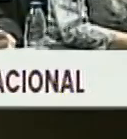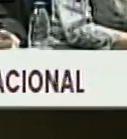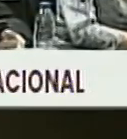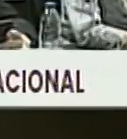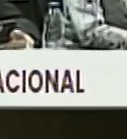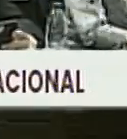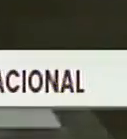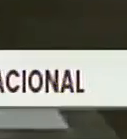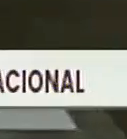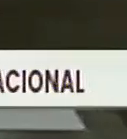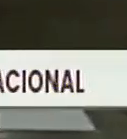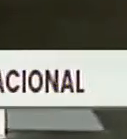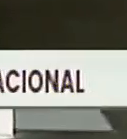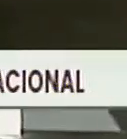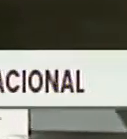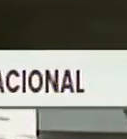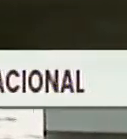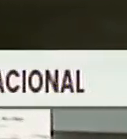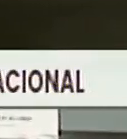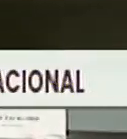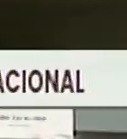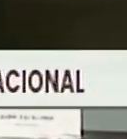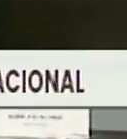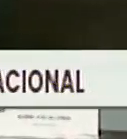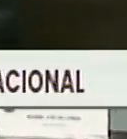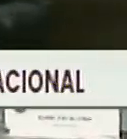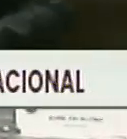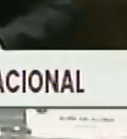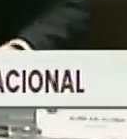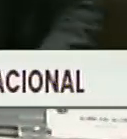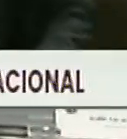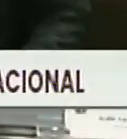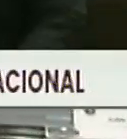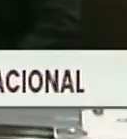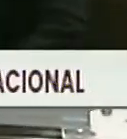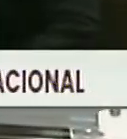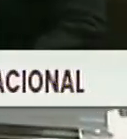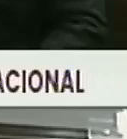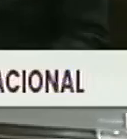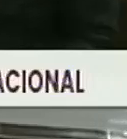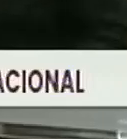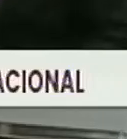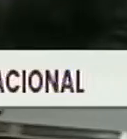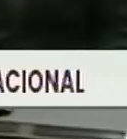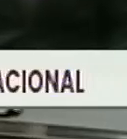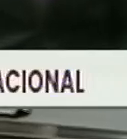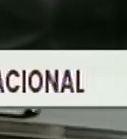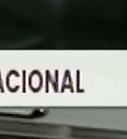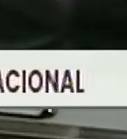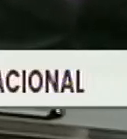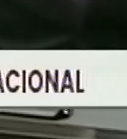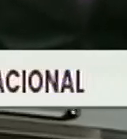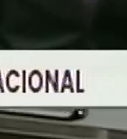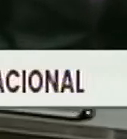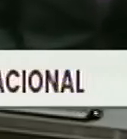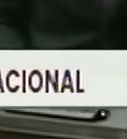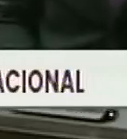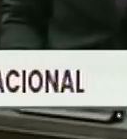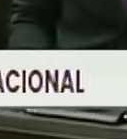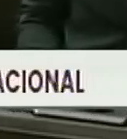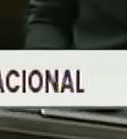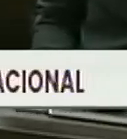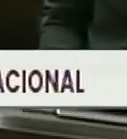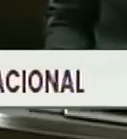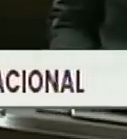rectores y rectoras, reinicia esta sesión especial convocada por la Junta Directiva a fin de nombrar las nuevas autoridades del